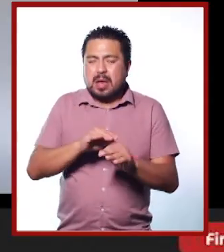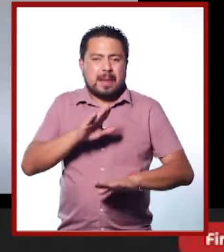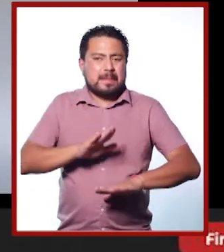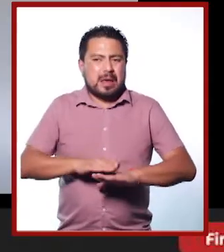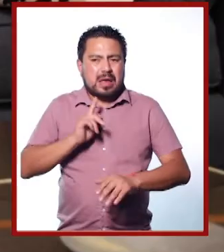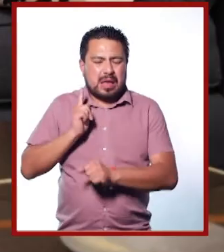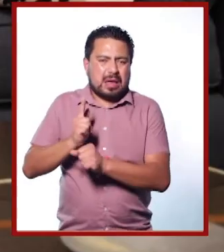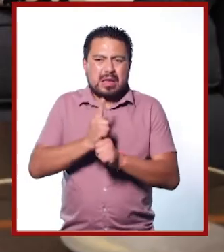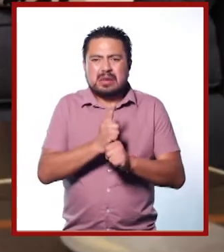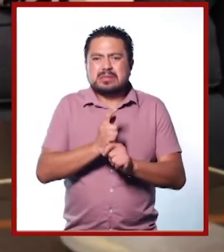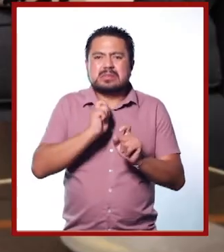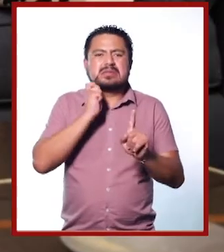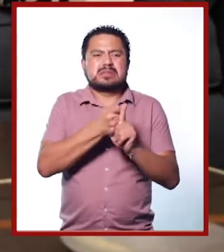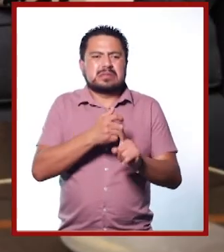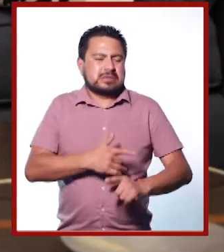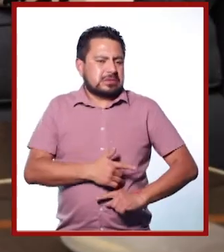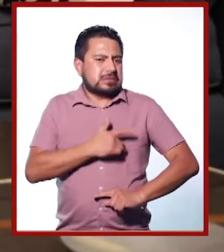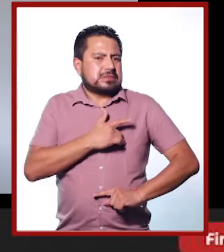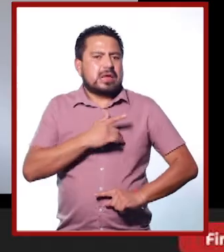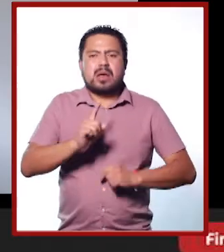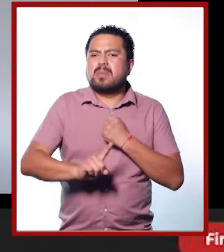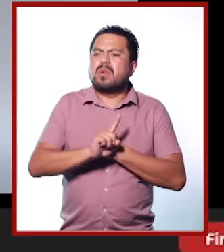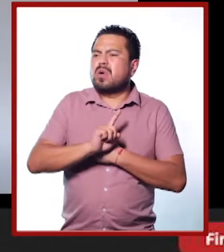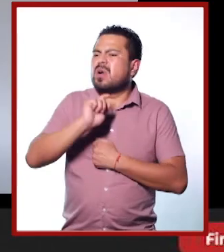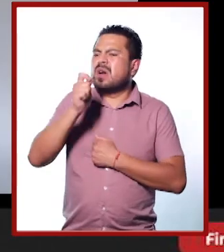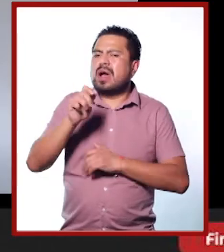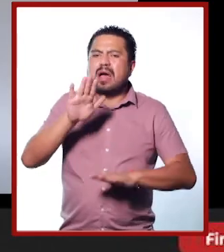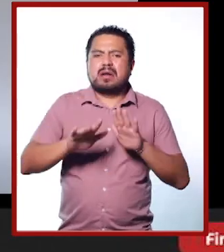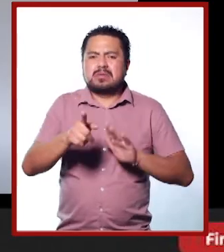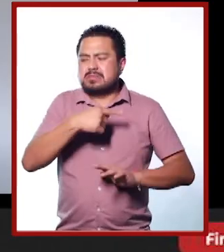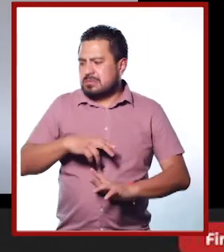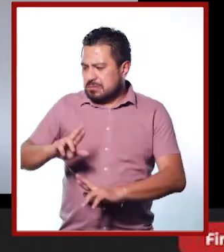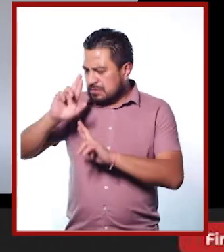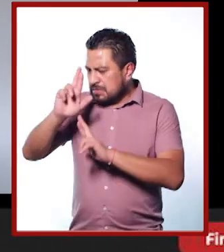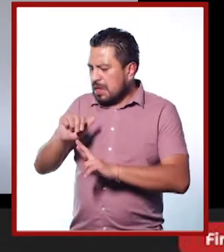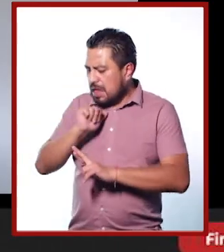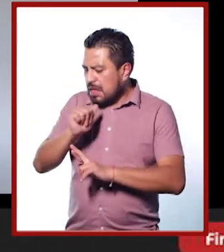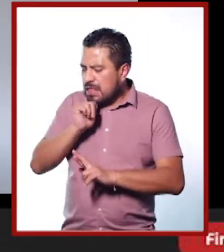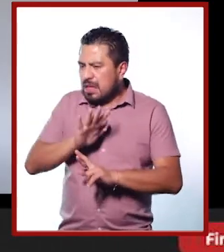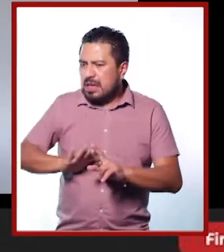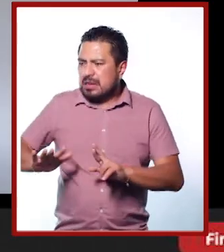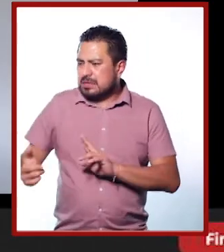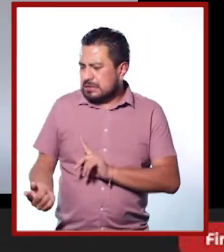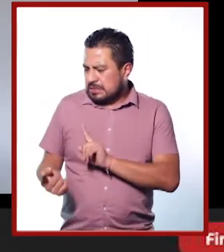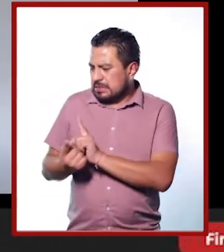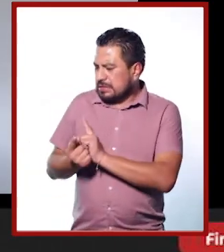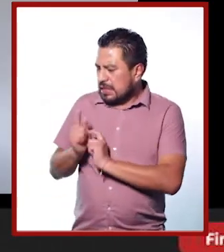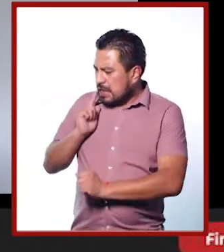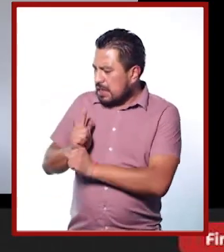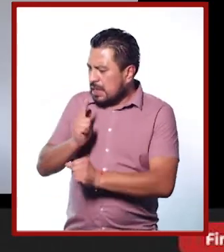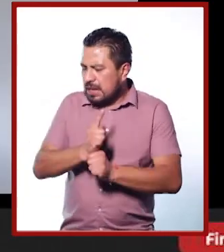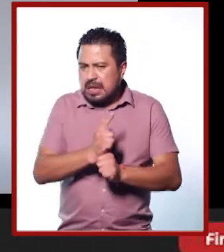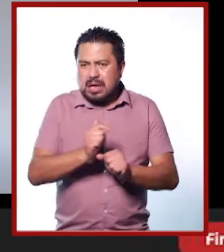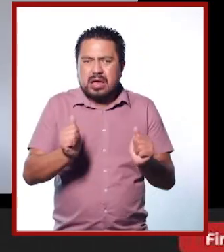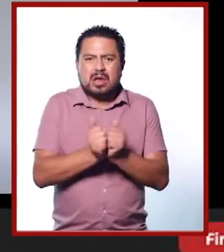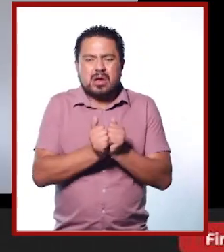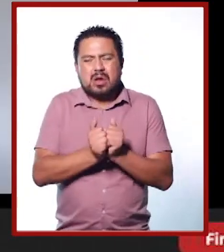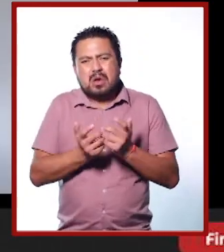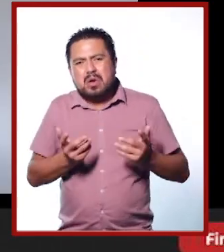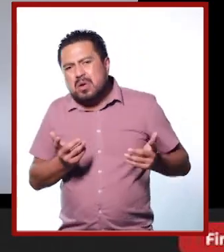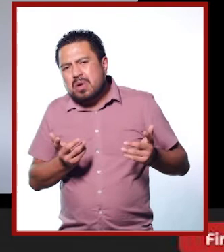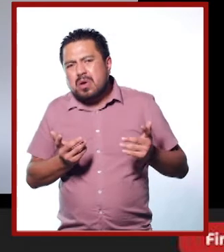muestra muchísimos símbolos y síntomas. El problema es que a veces nadie los ve, porque nadie está tan cerquita como para verlos.